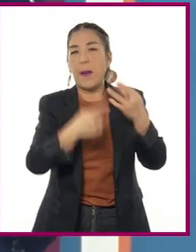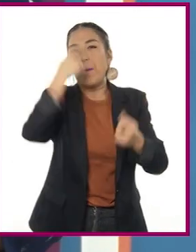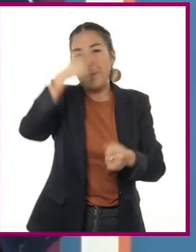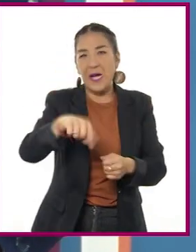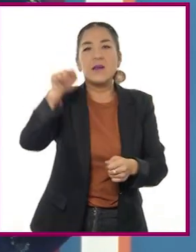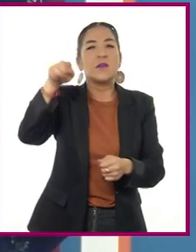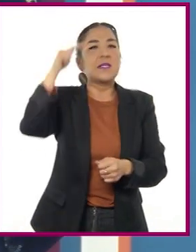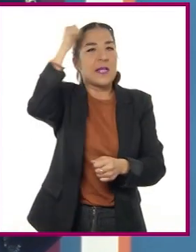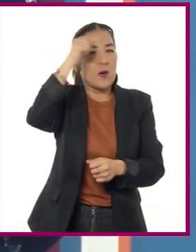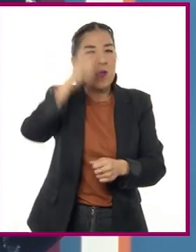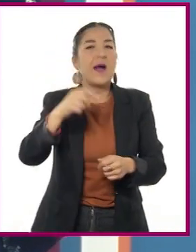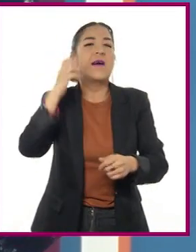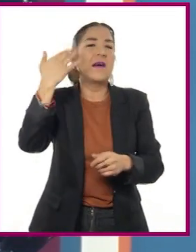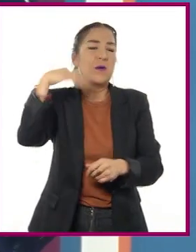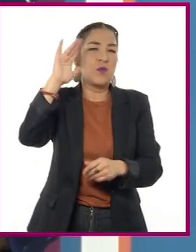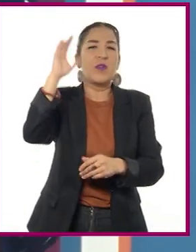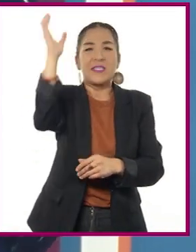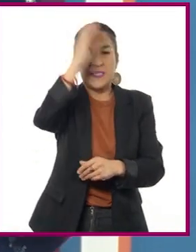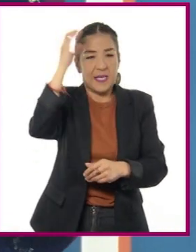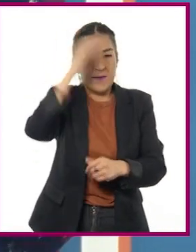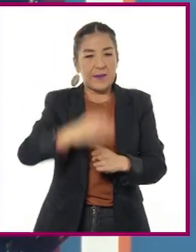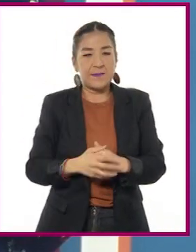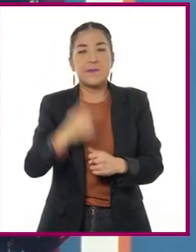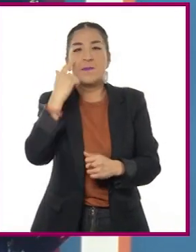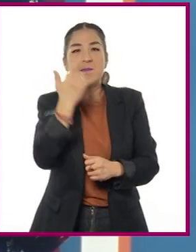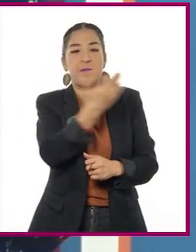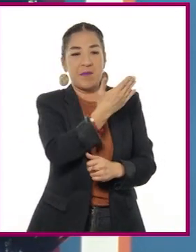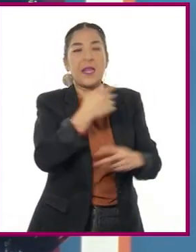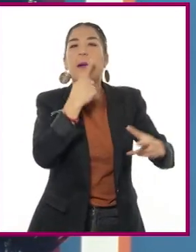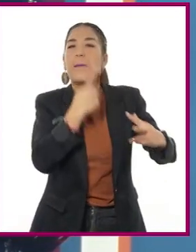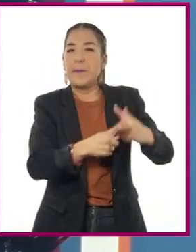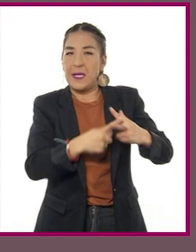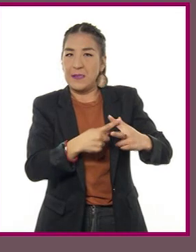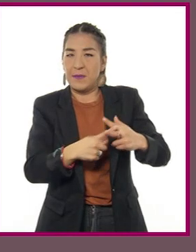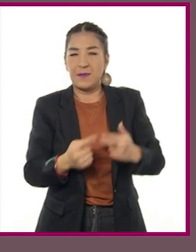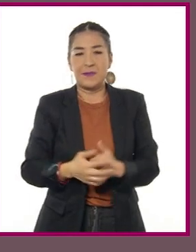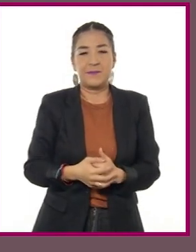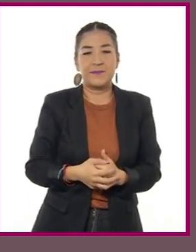de Tartaglia, Cardano y Neper en matemáticas.